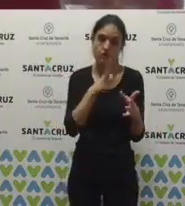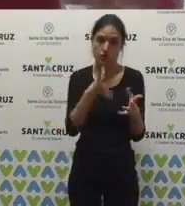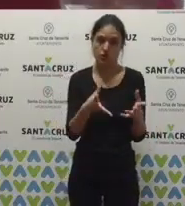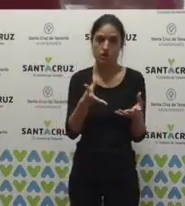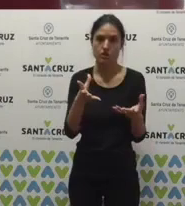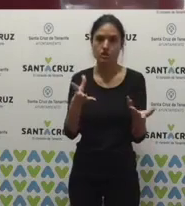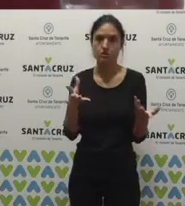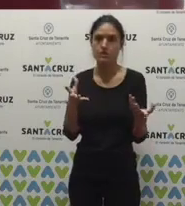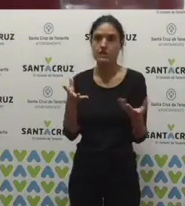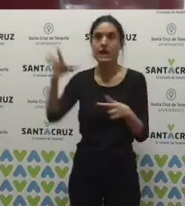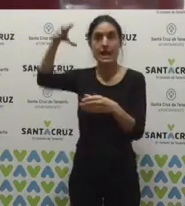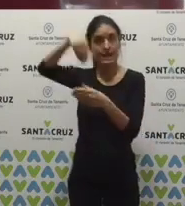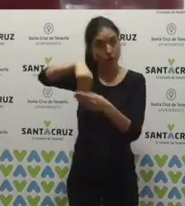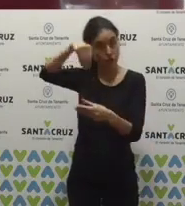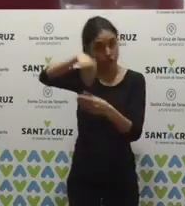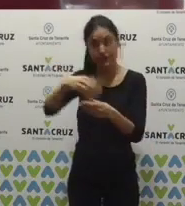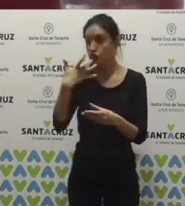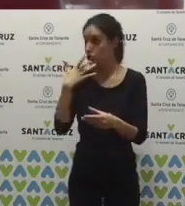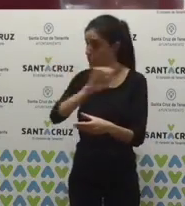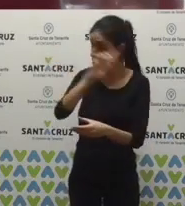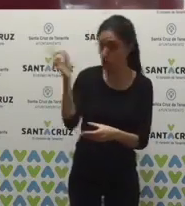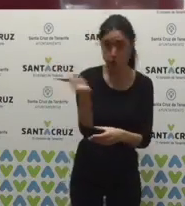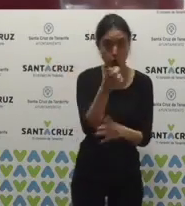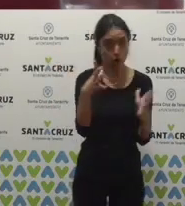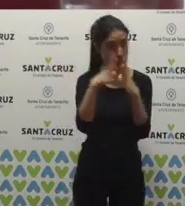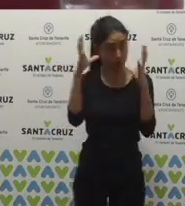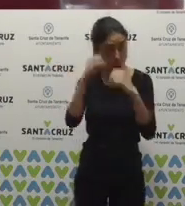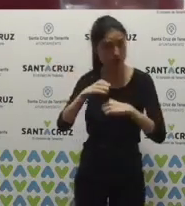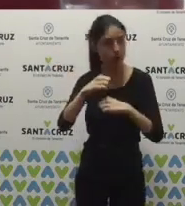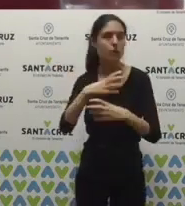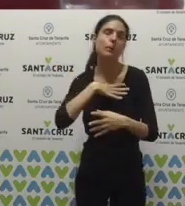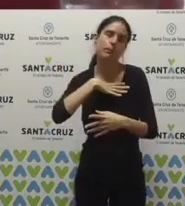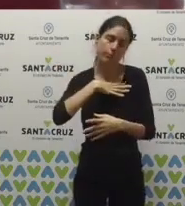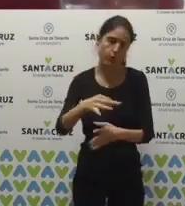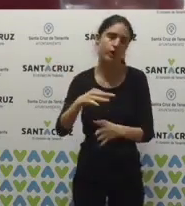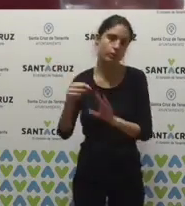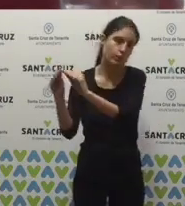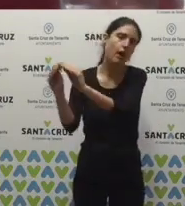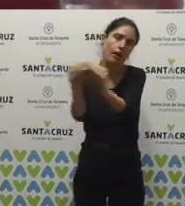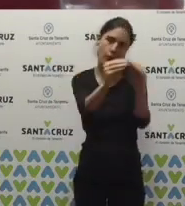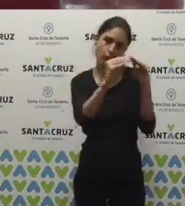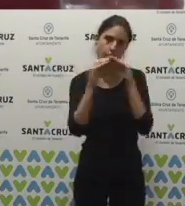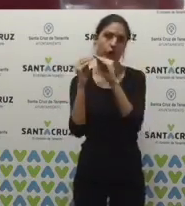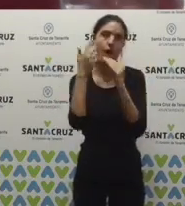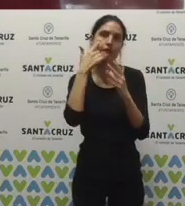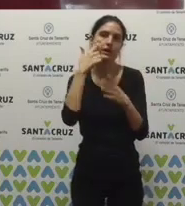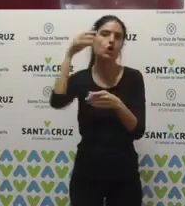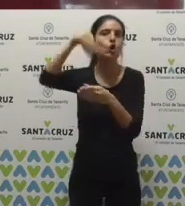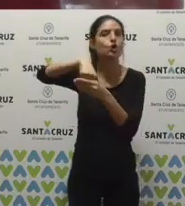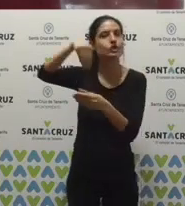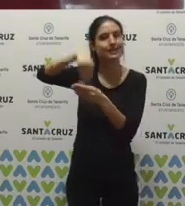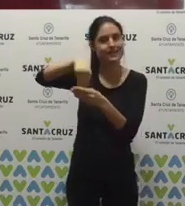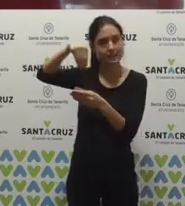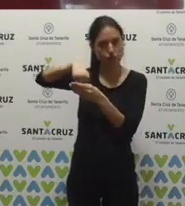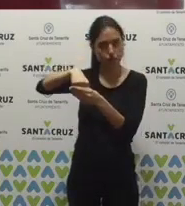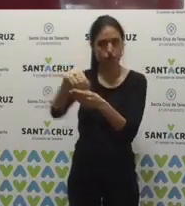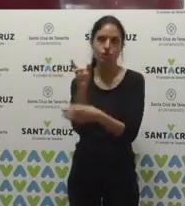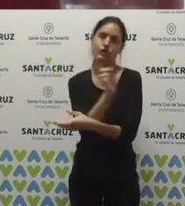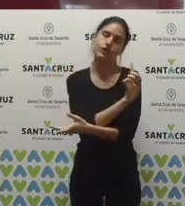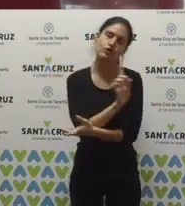si estamos todos del coronel que el contenido pudiéramos llegar a un acuerdo en el contenido y no en quizás